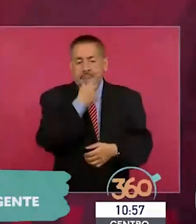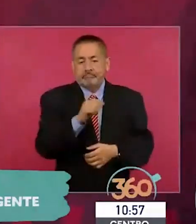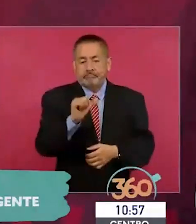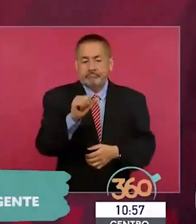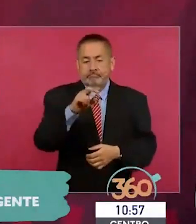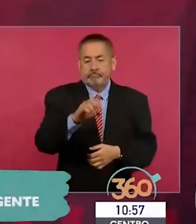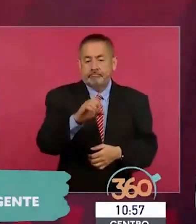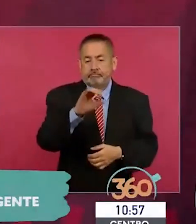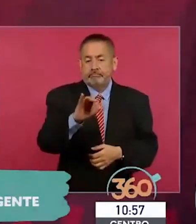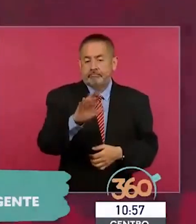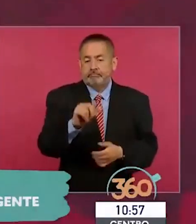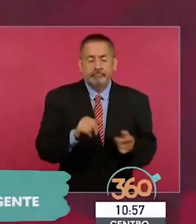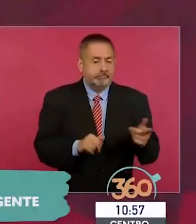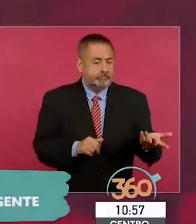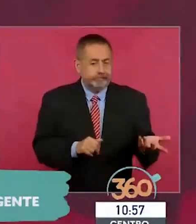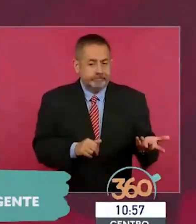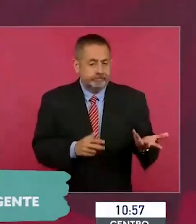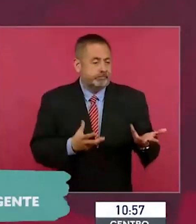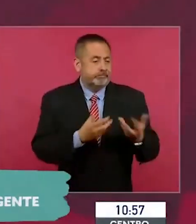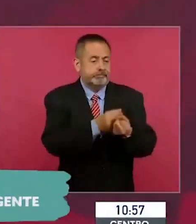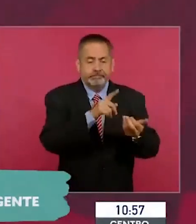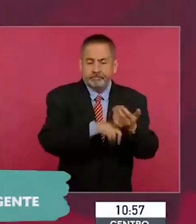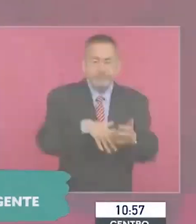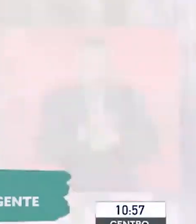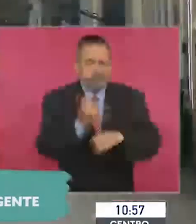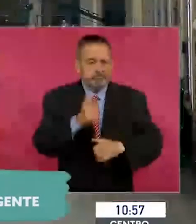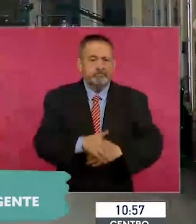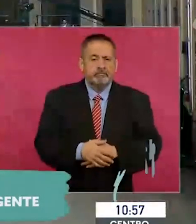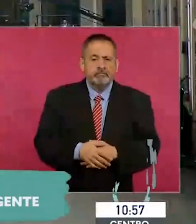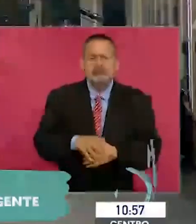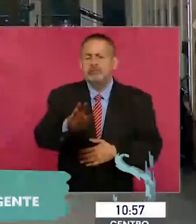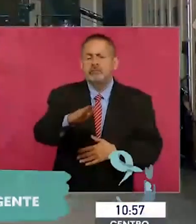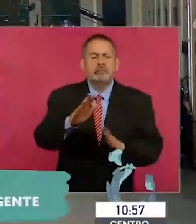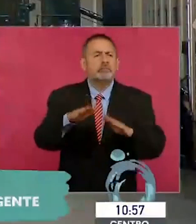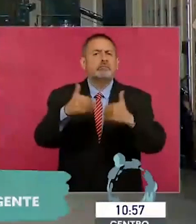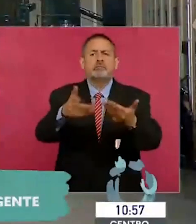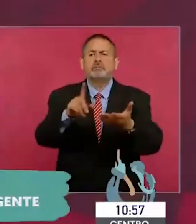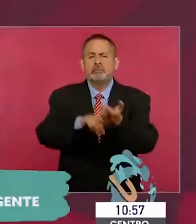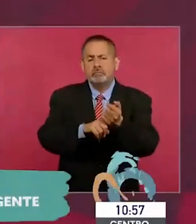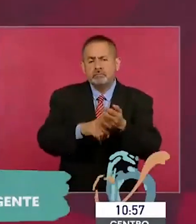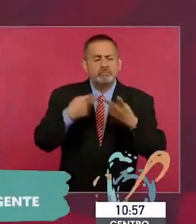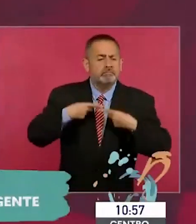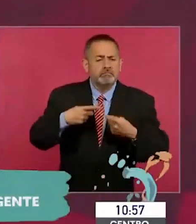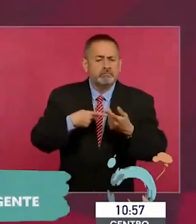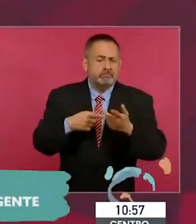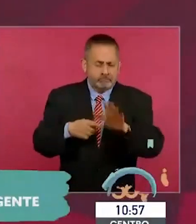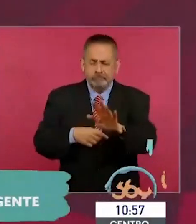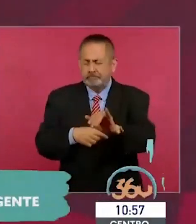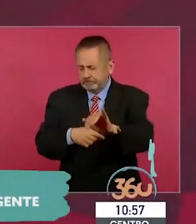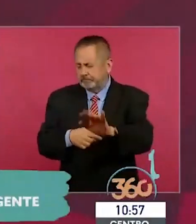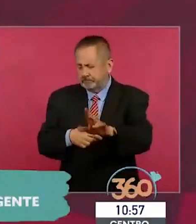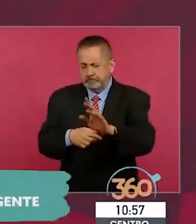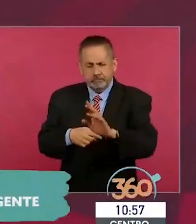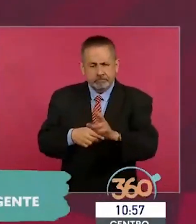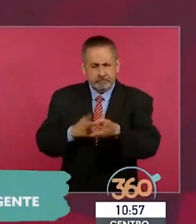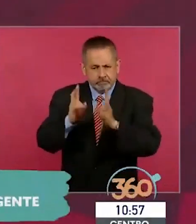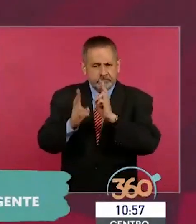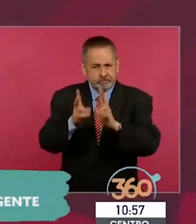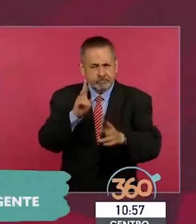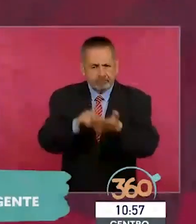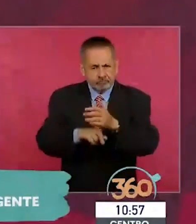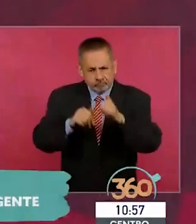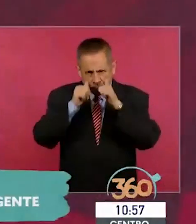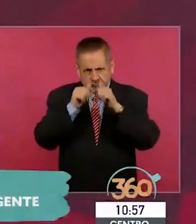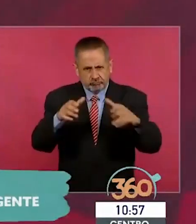siempre apoyaron la corrupción. Vamos a buscar la forma de que se